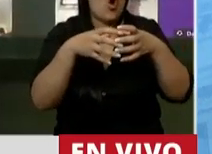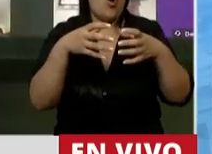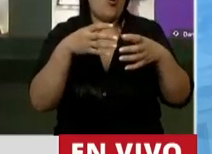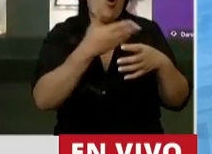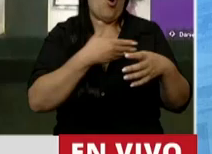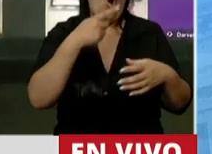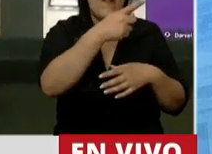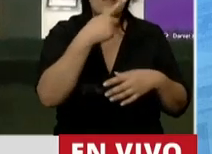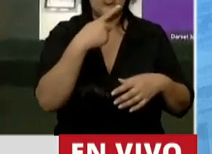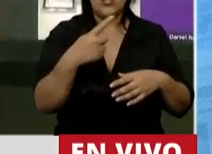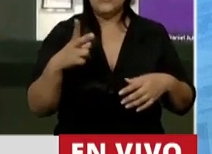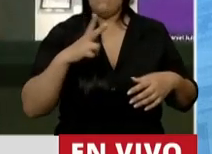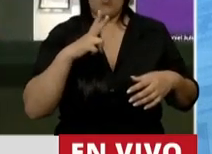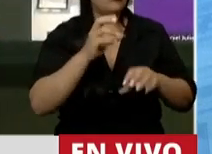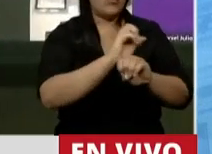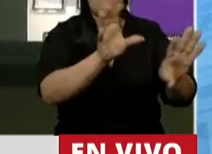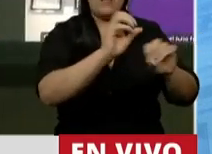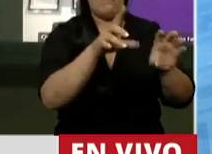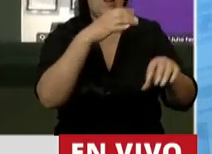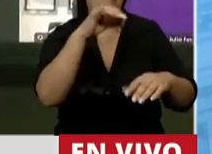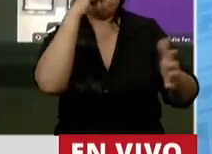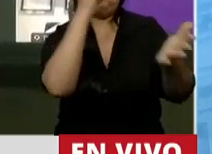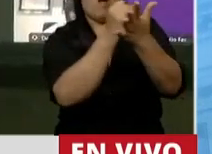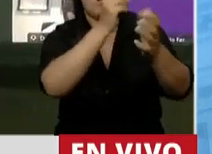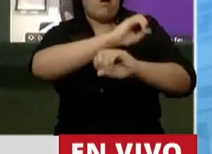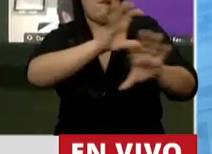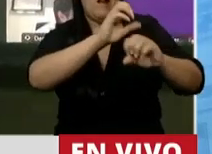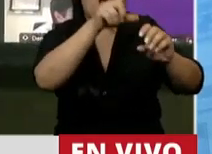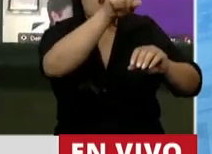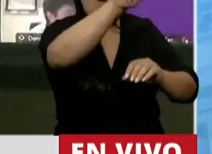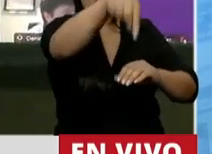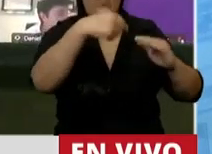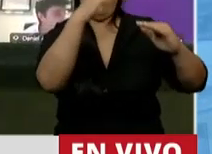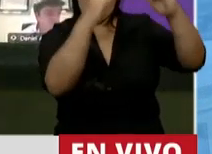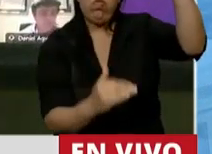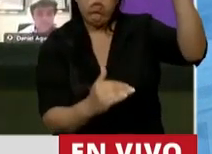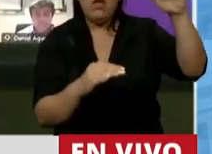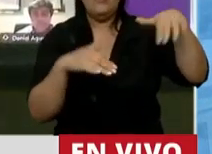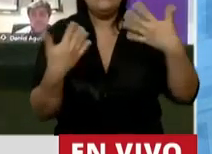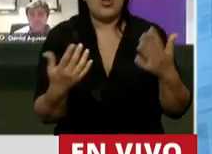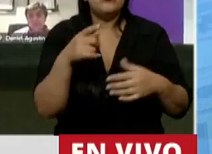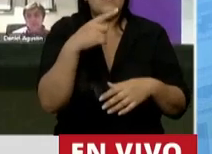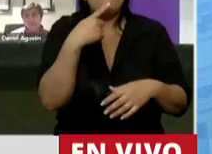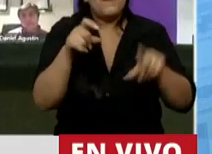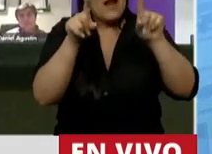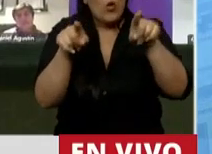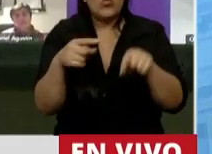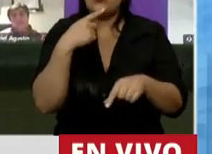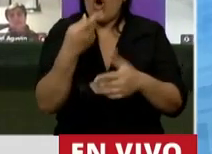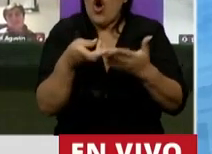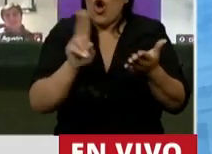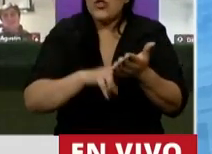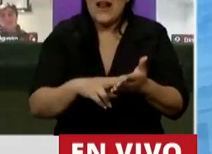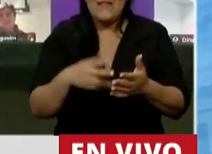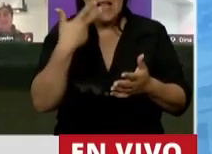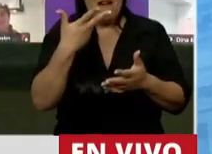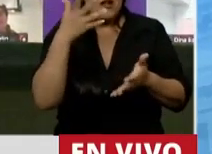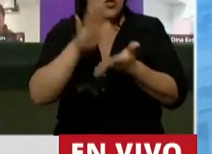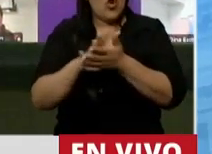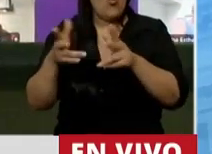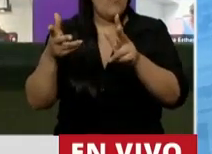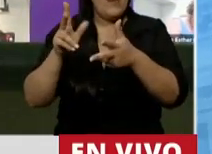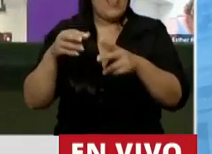discursos, la fortuna es mala, hay que estigmatizarla, causa daño, desigualdad. Y entonces vuelvo a preguntarme, ¿hablan de la fortuna que